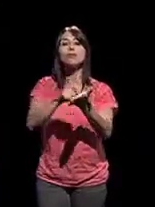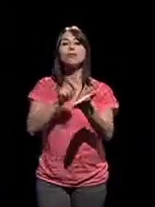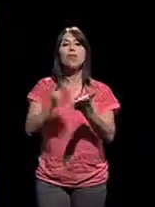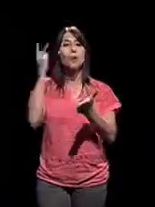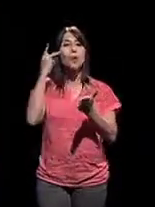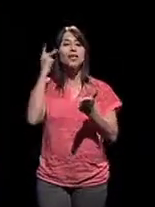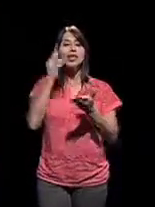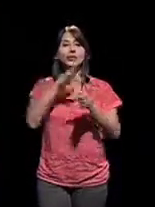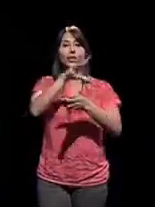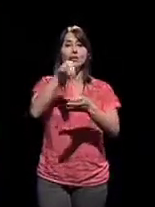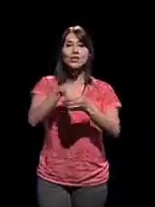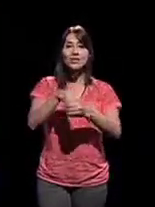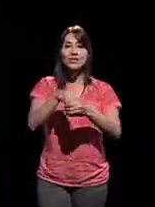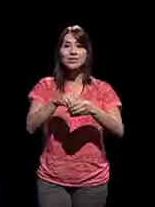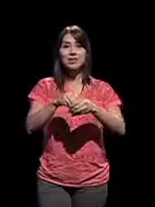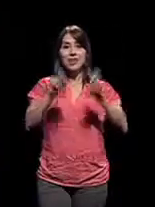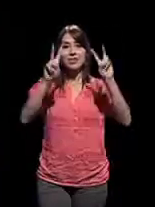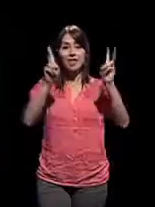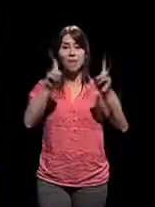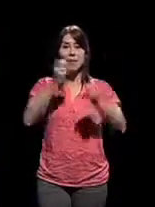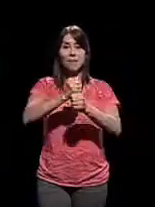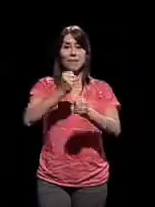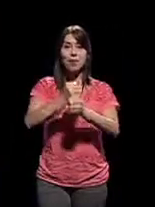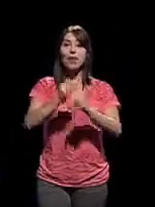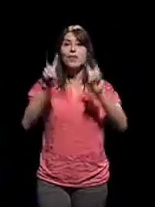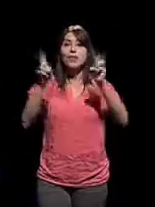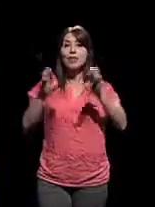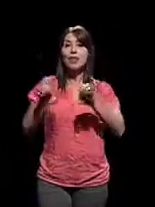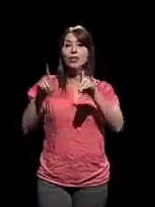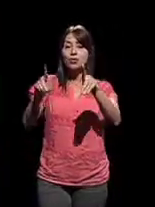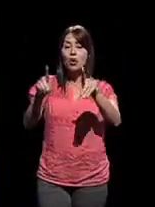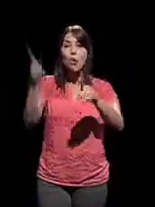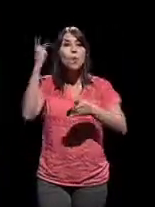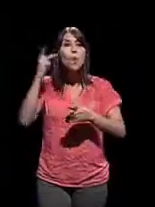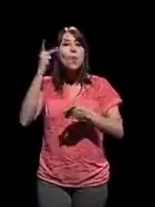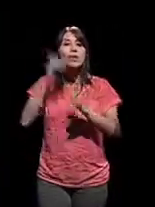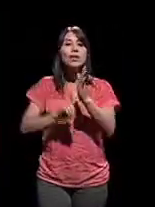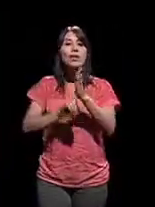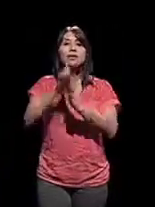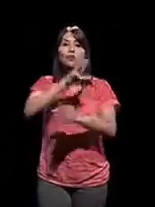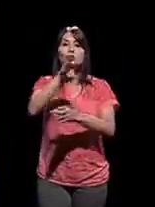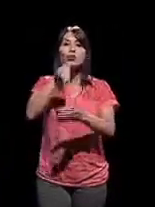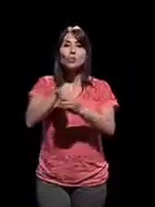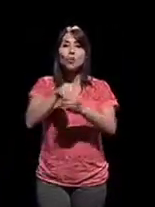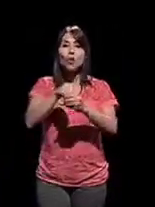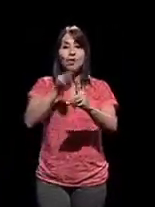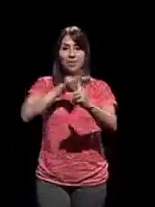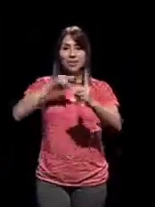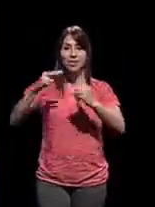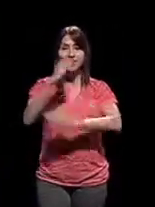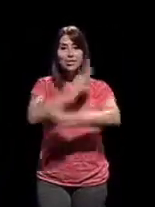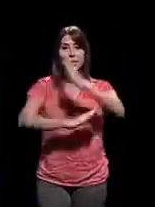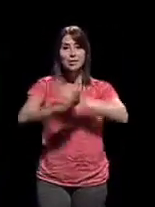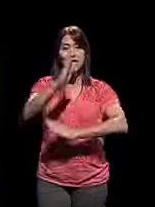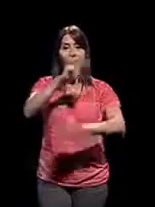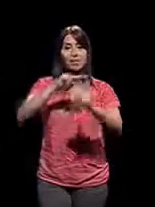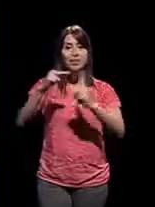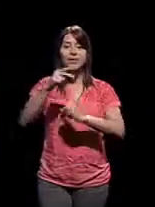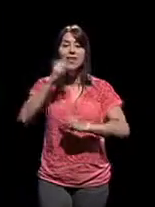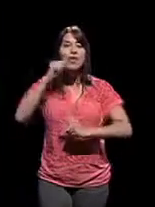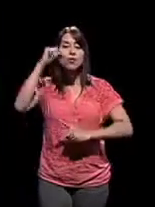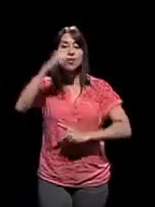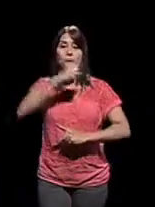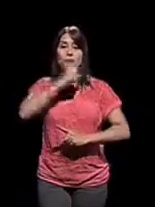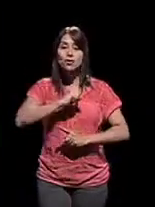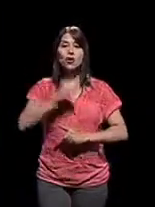tanto en materia de empleo como en materia de educación, propone una política de desarrollo inclusivo con una perspectiva de discapacidad y adulto mayor específicamente porque